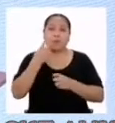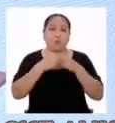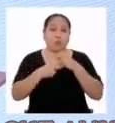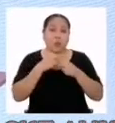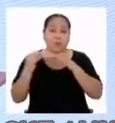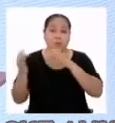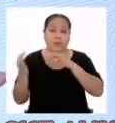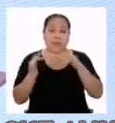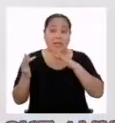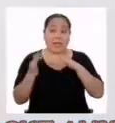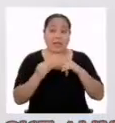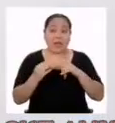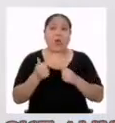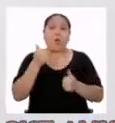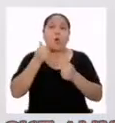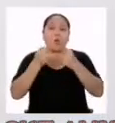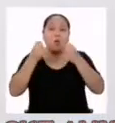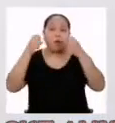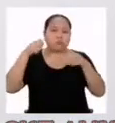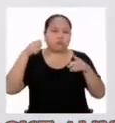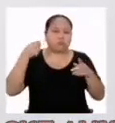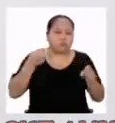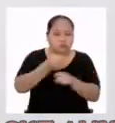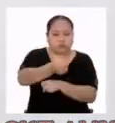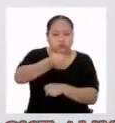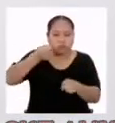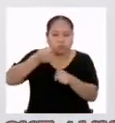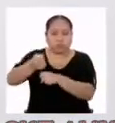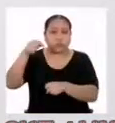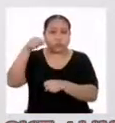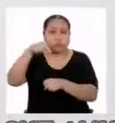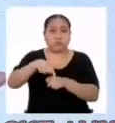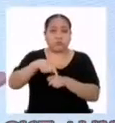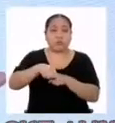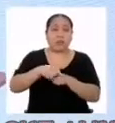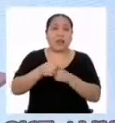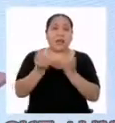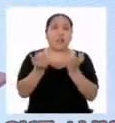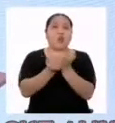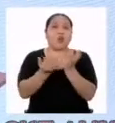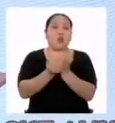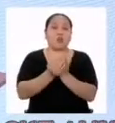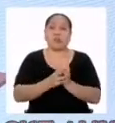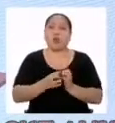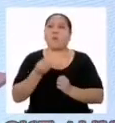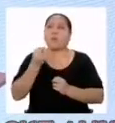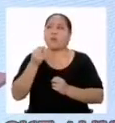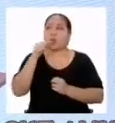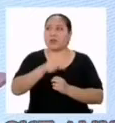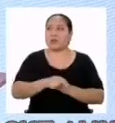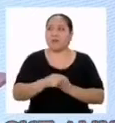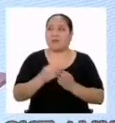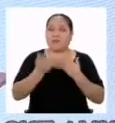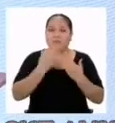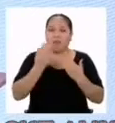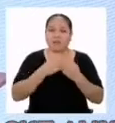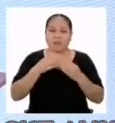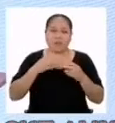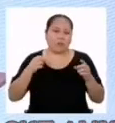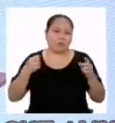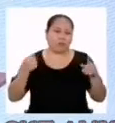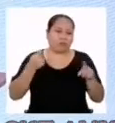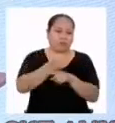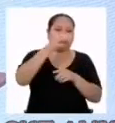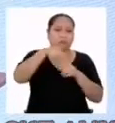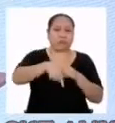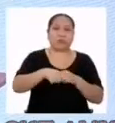las escuelas. ¿Y tienes idea por qué pasa eso? Porque son blancos fáciles, porque en las escuelas